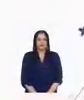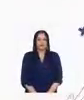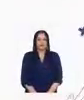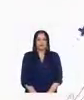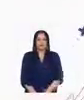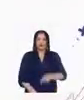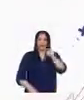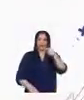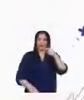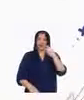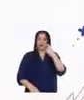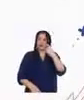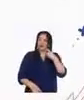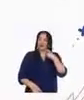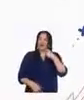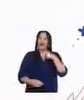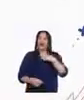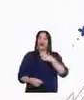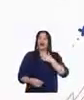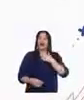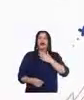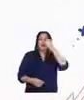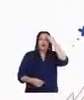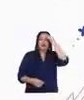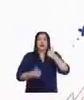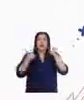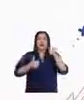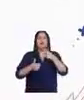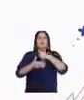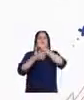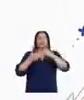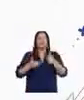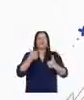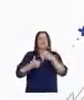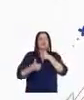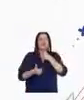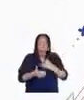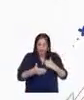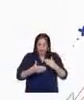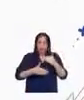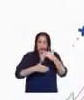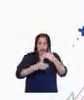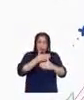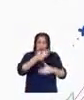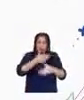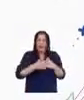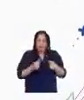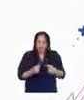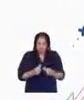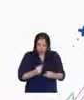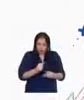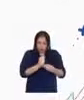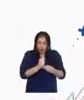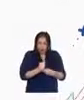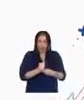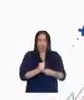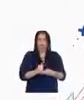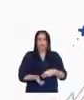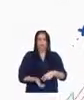Como hemos visto, la vocación es un camino de descubrimiento y la vamos afianzando a medida que vamos logrando